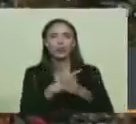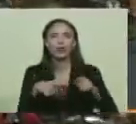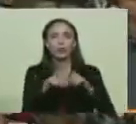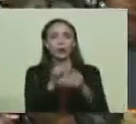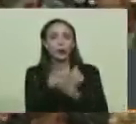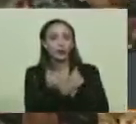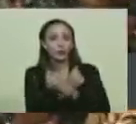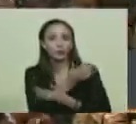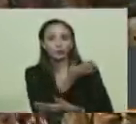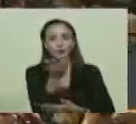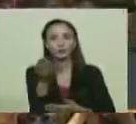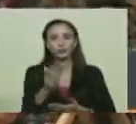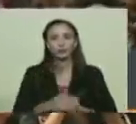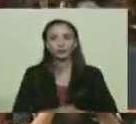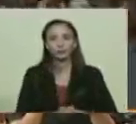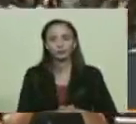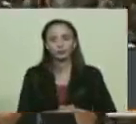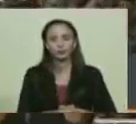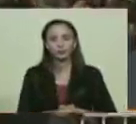todos.